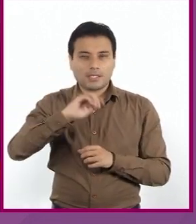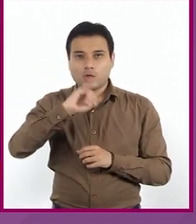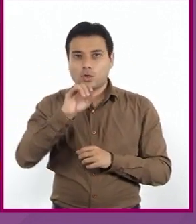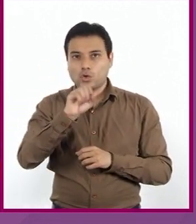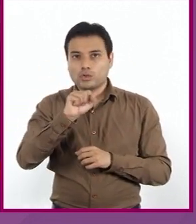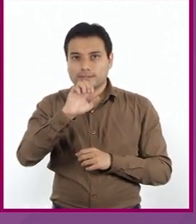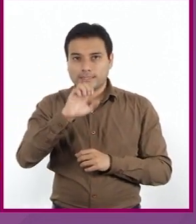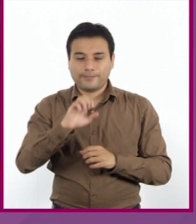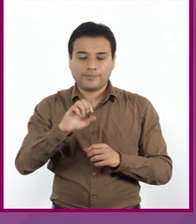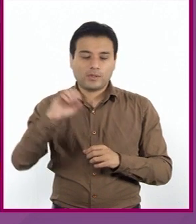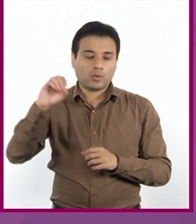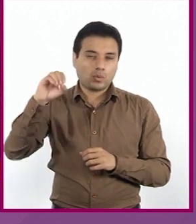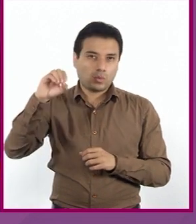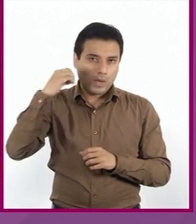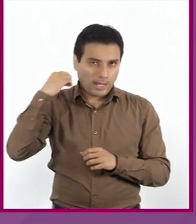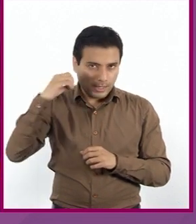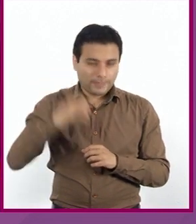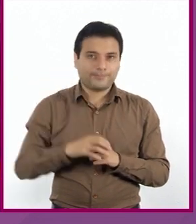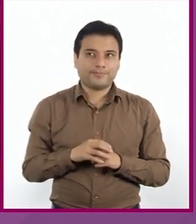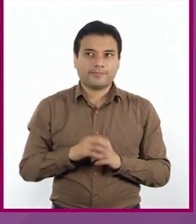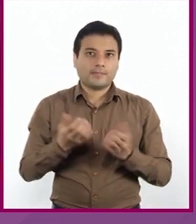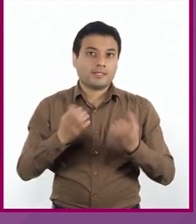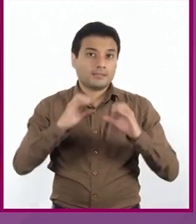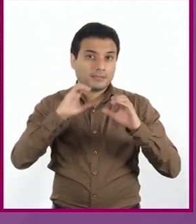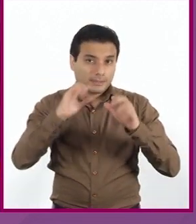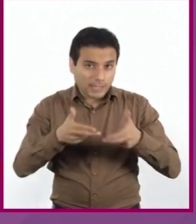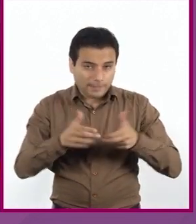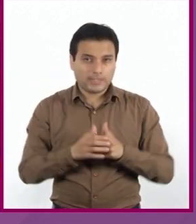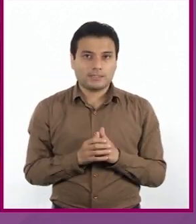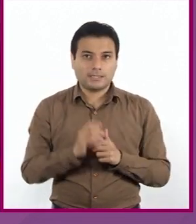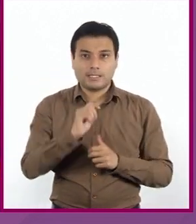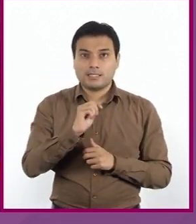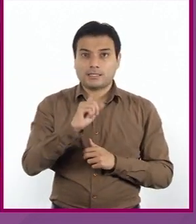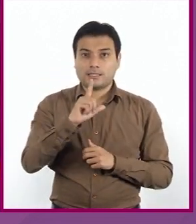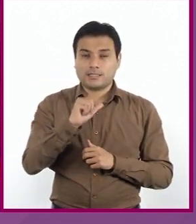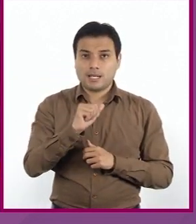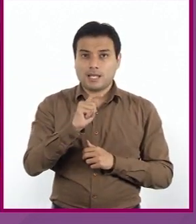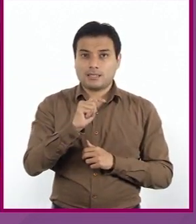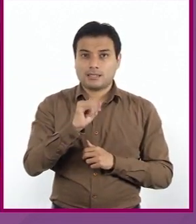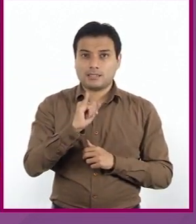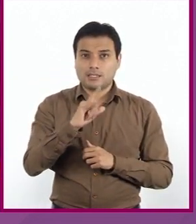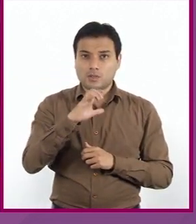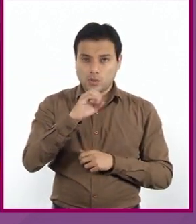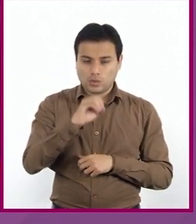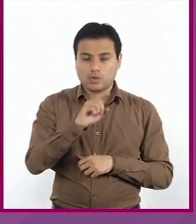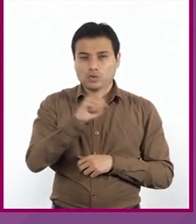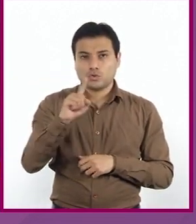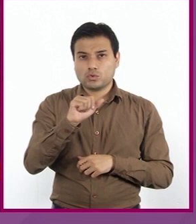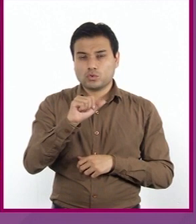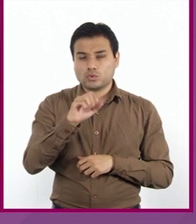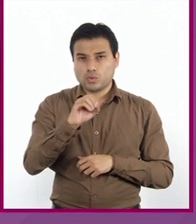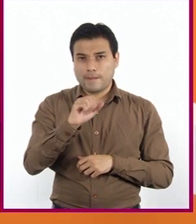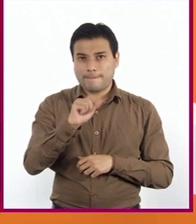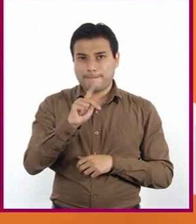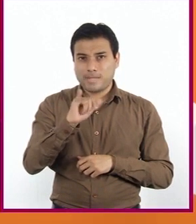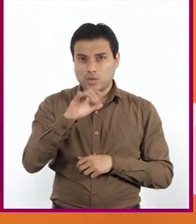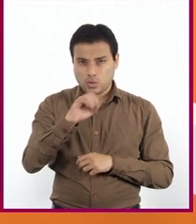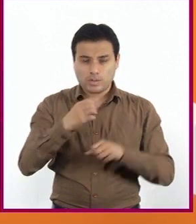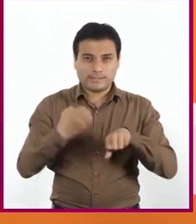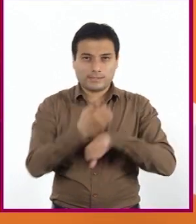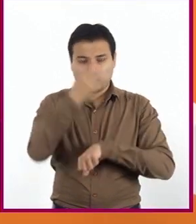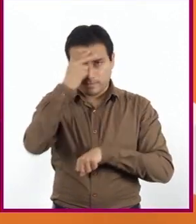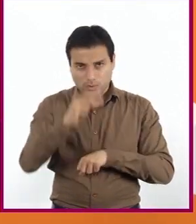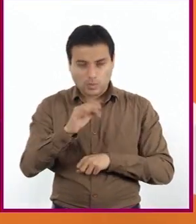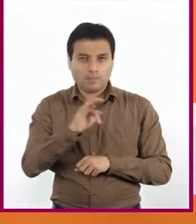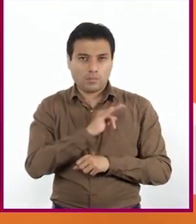Oaxaca, Paso de la Mada en Chiapas, Tlatilco y Zoapilco en el Estado de México. Sin